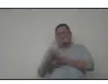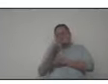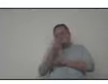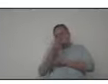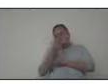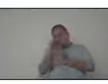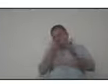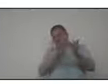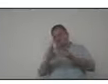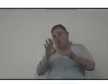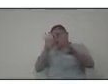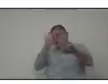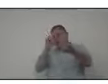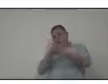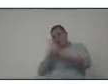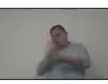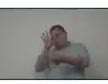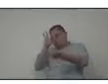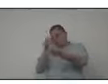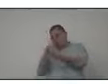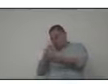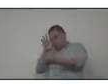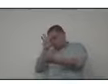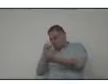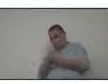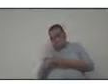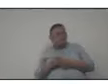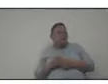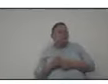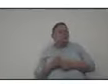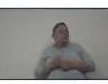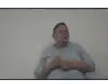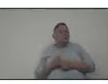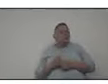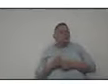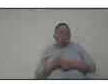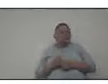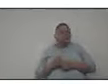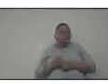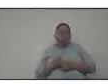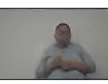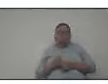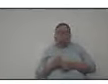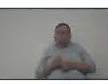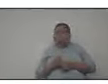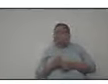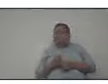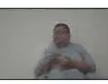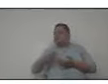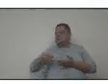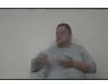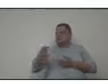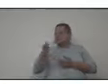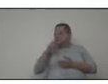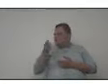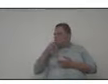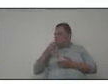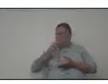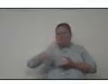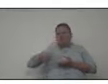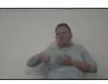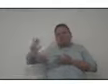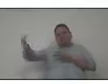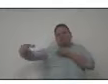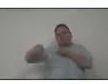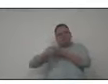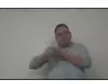Entonces, ustedes saben que Capresoca tiene contrato con droguerías en todos los municipios. Es una forma